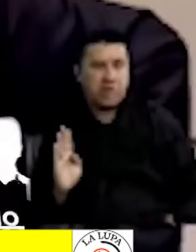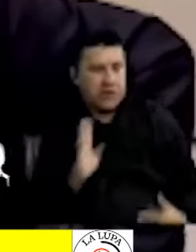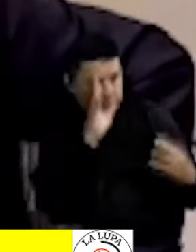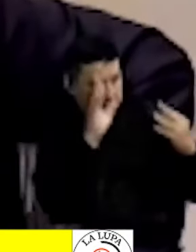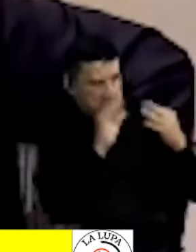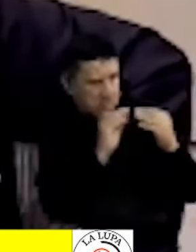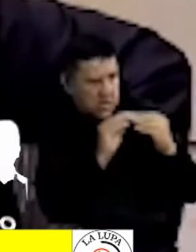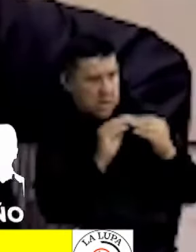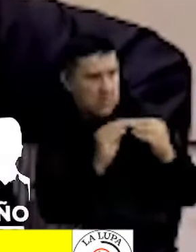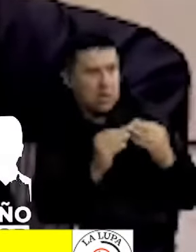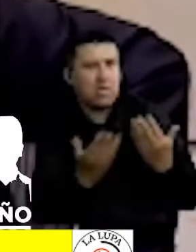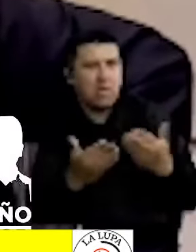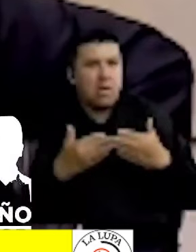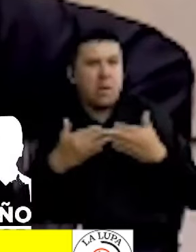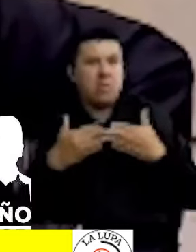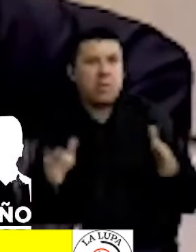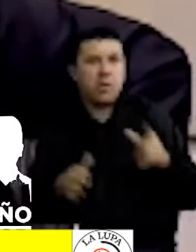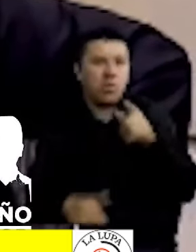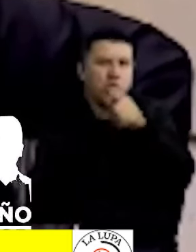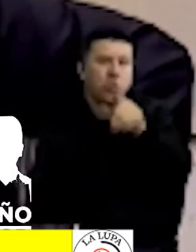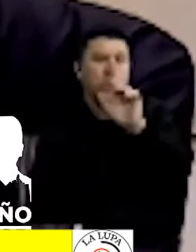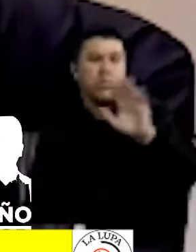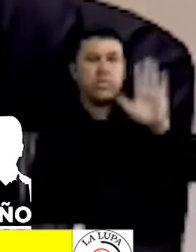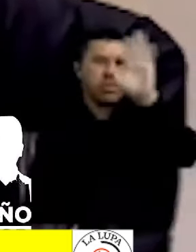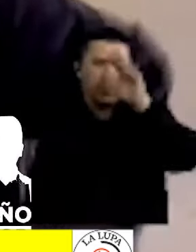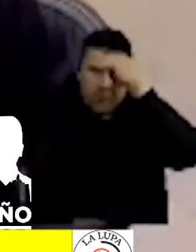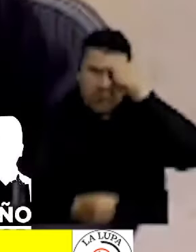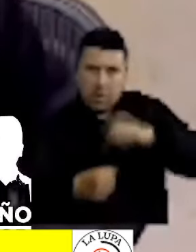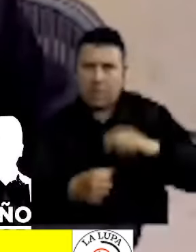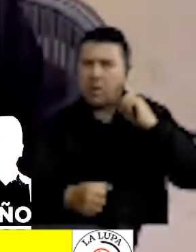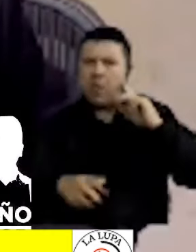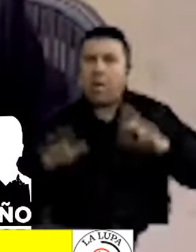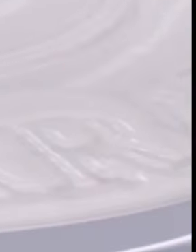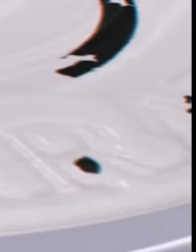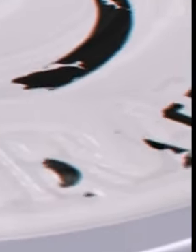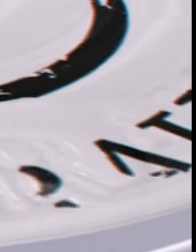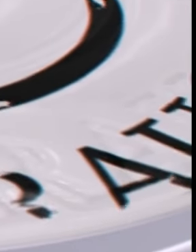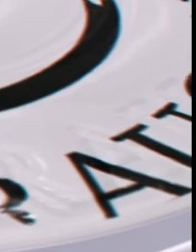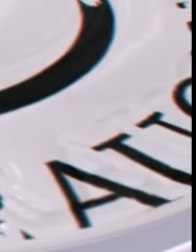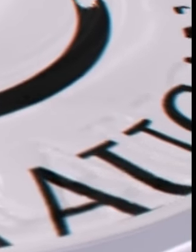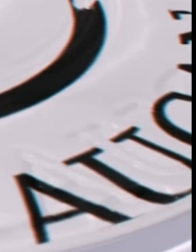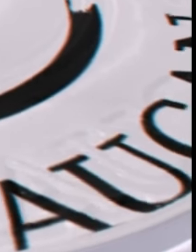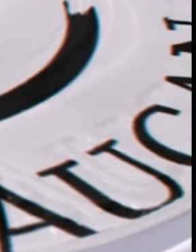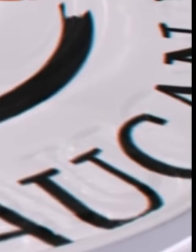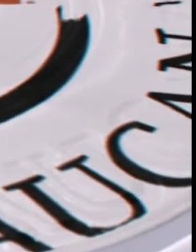la coordinación para estar allá en su departamento, senador Carreño.